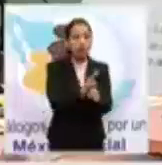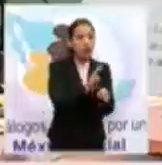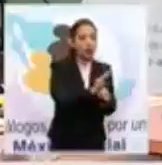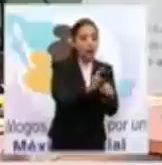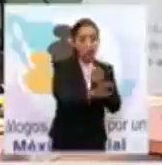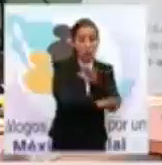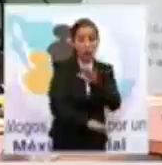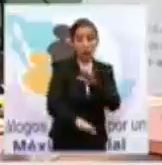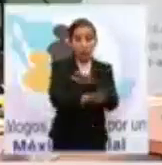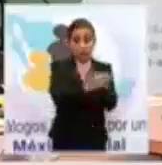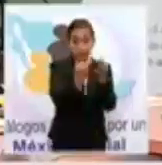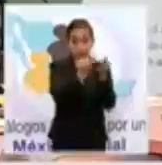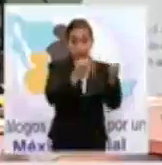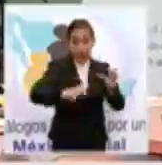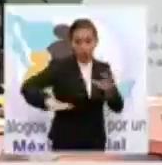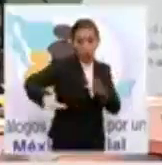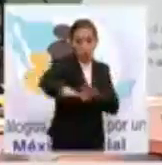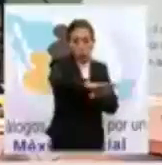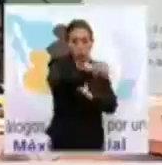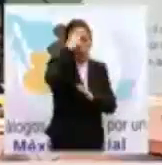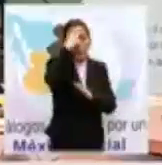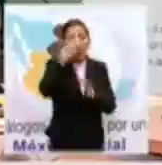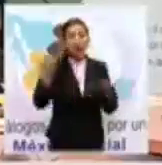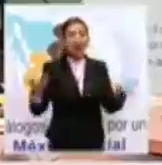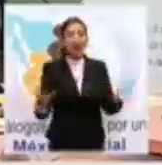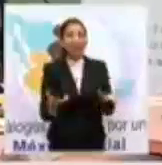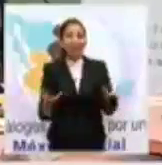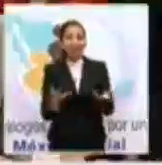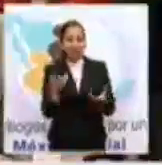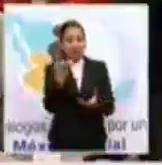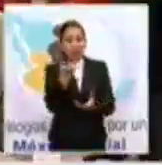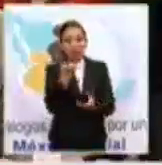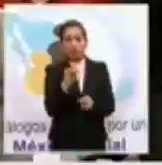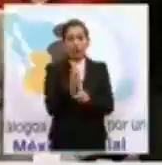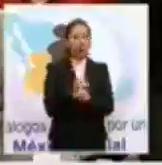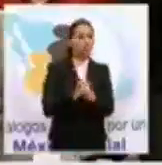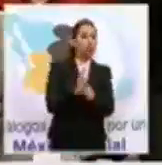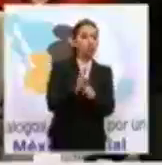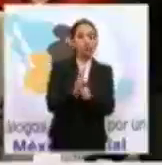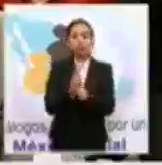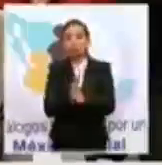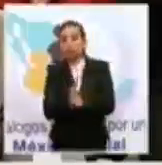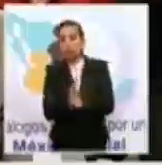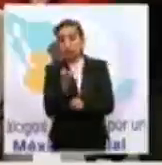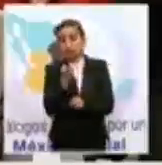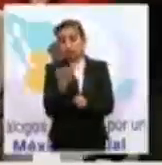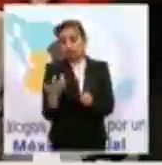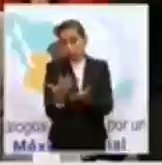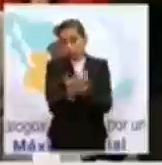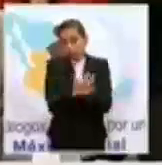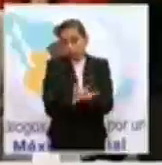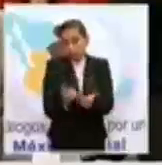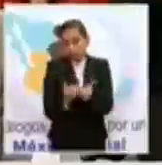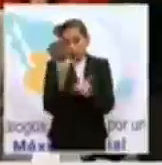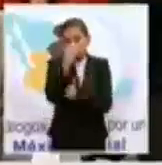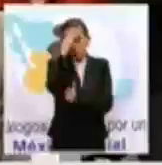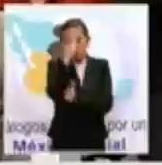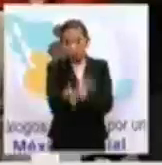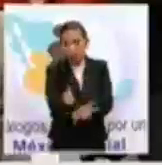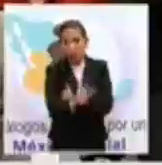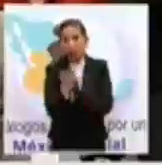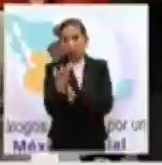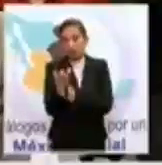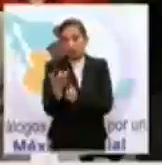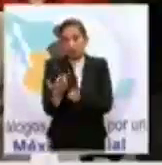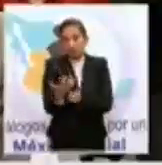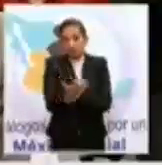base territorial para poder hacer este seguimiento. Ese es un logro que ha tenido el país. Es un logro